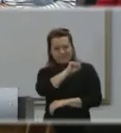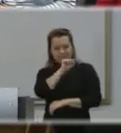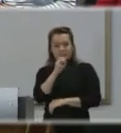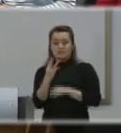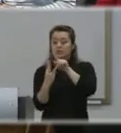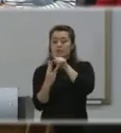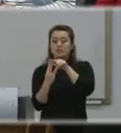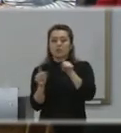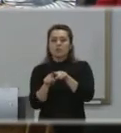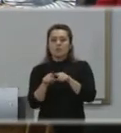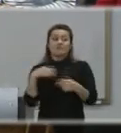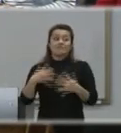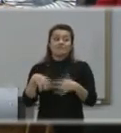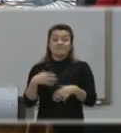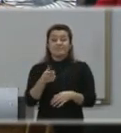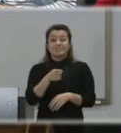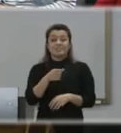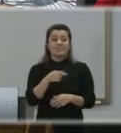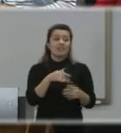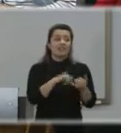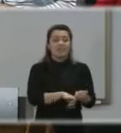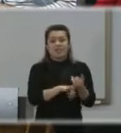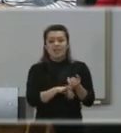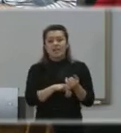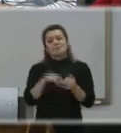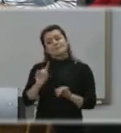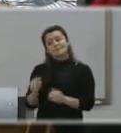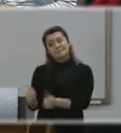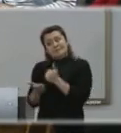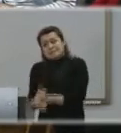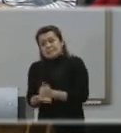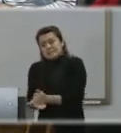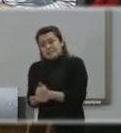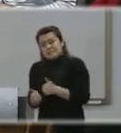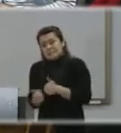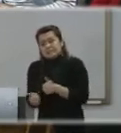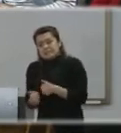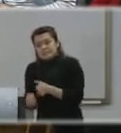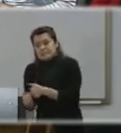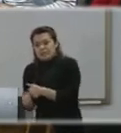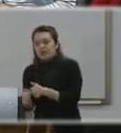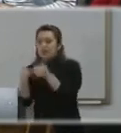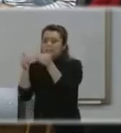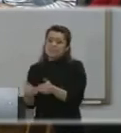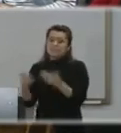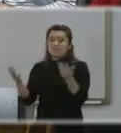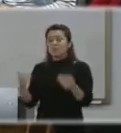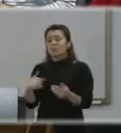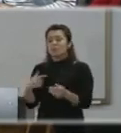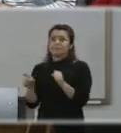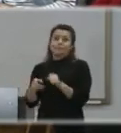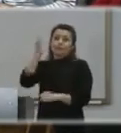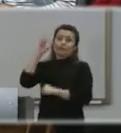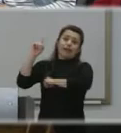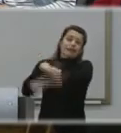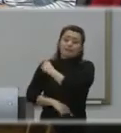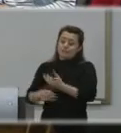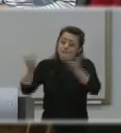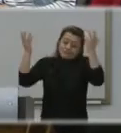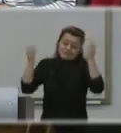como una carga social. Entonces, este es el imaginario de que la discapacidad es un castigo divino,